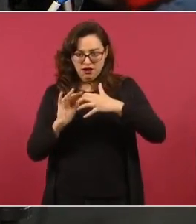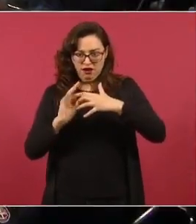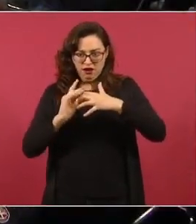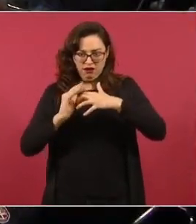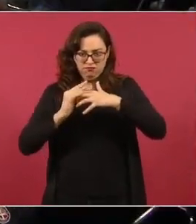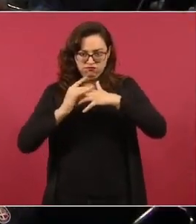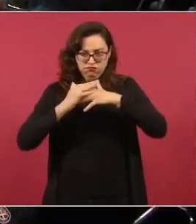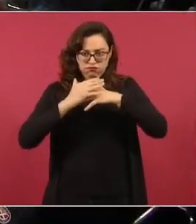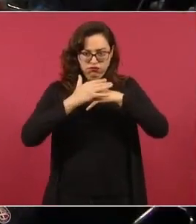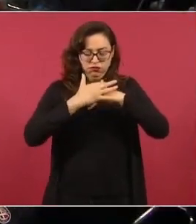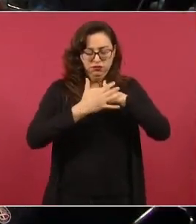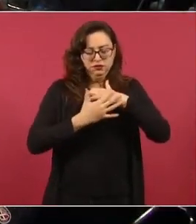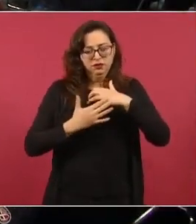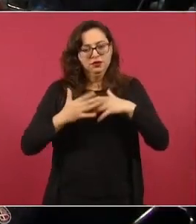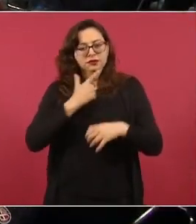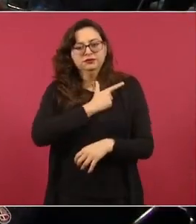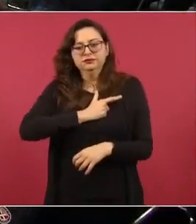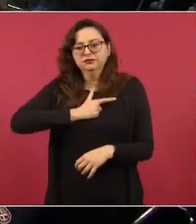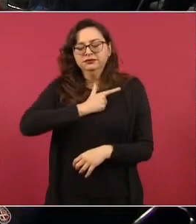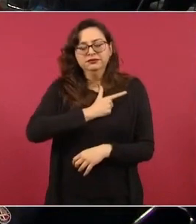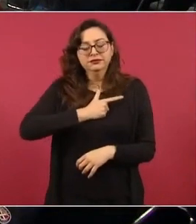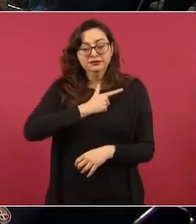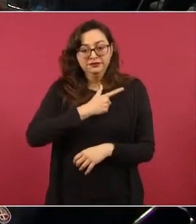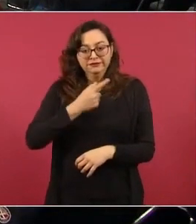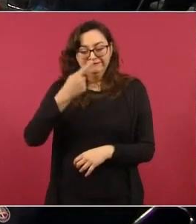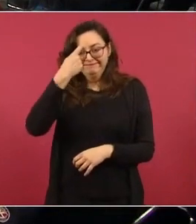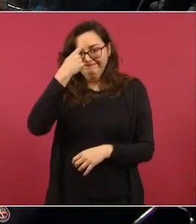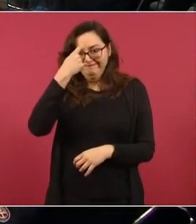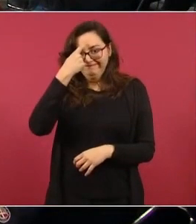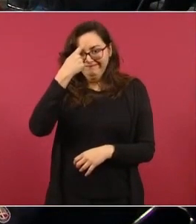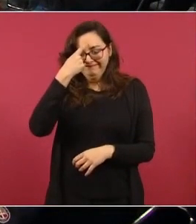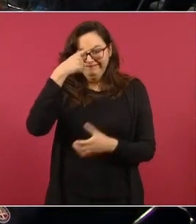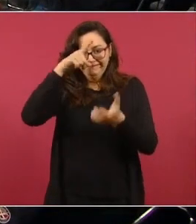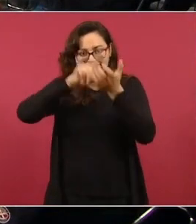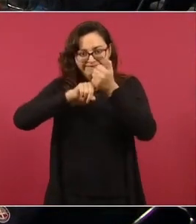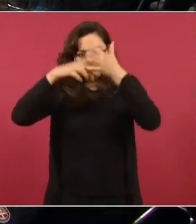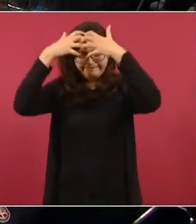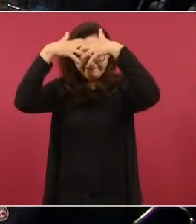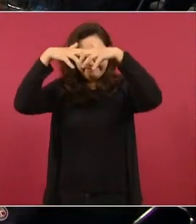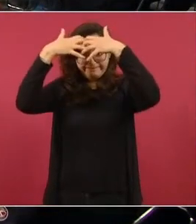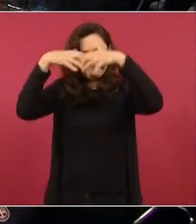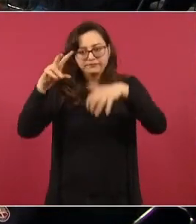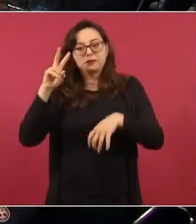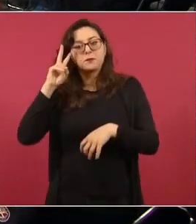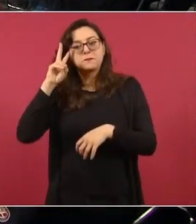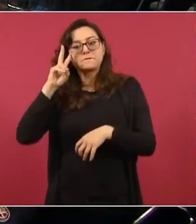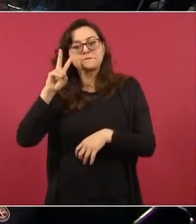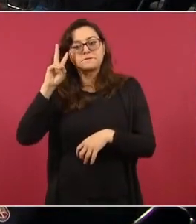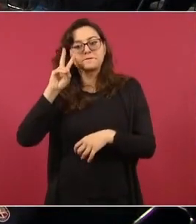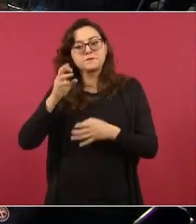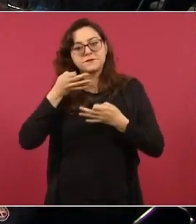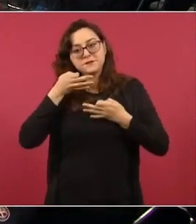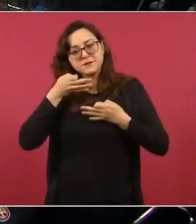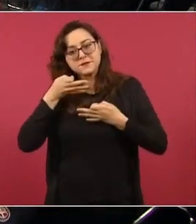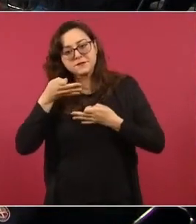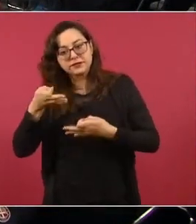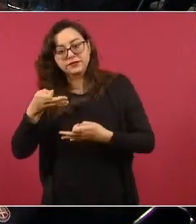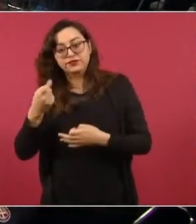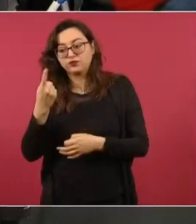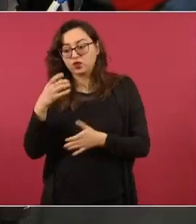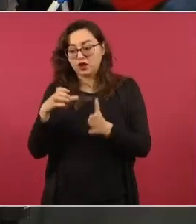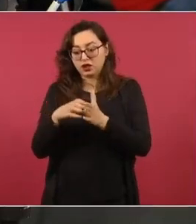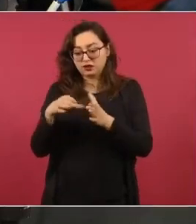Una cajetilla contiene al menos 20 de estos. En el INER, en el Instituto Nacional de